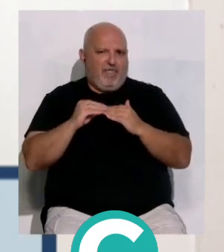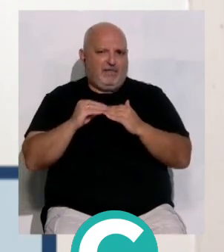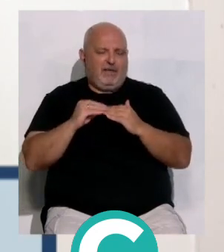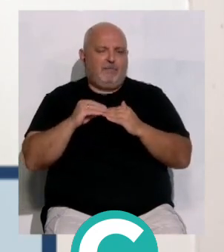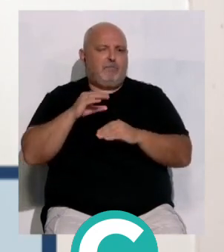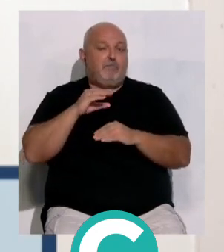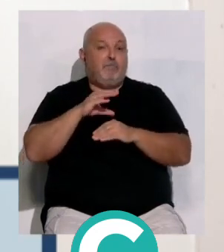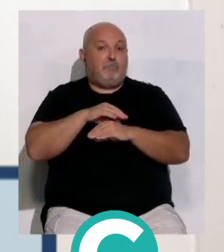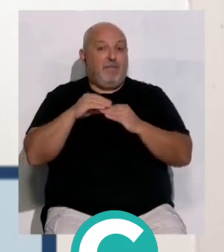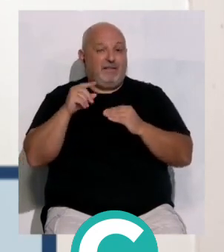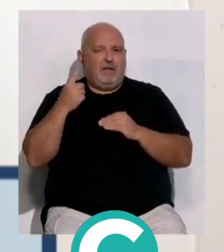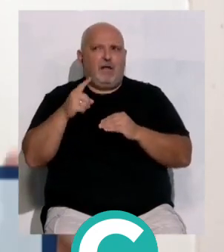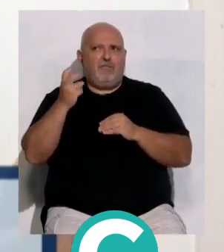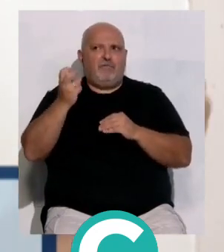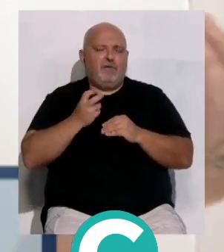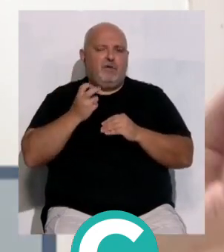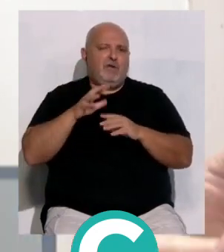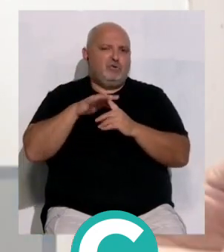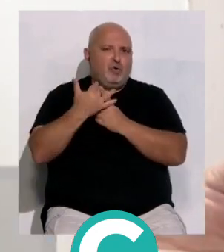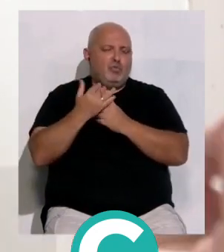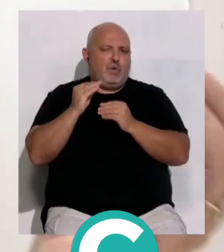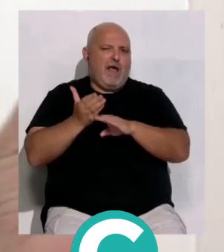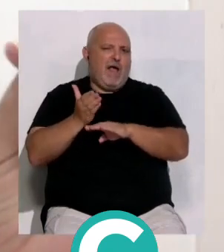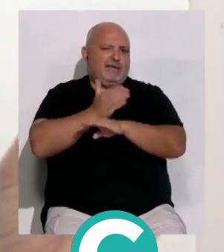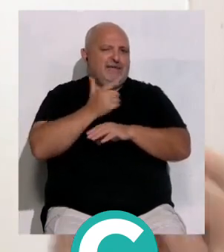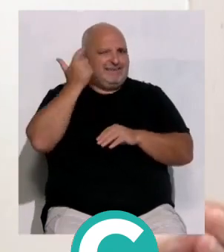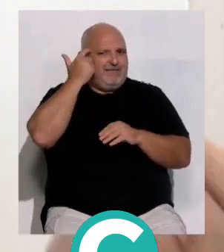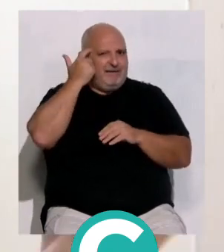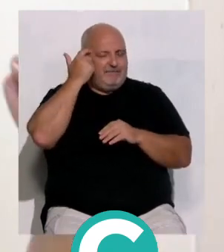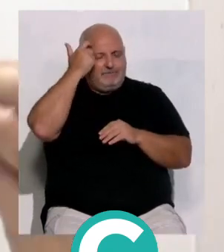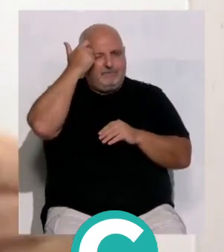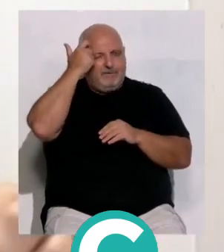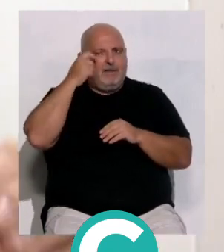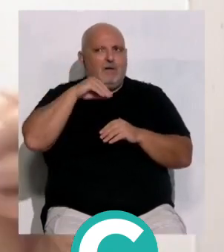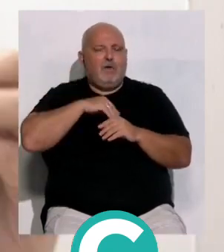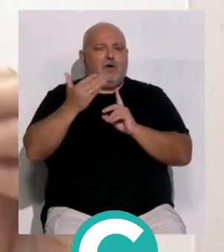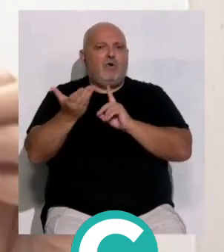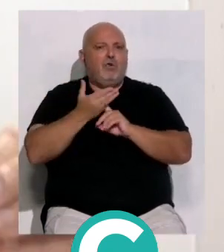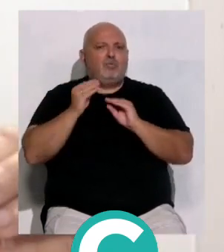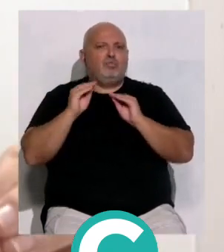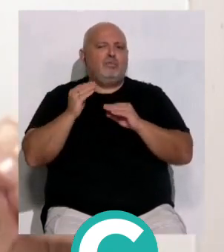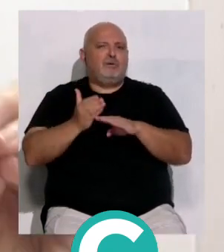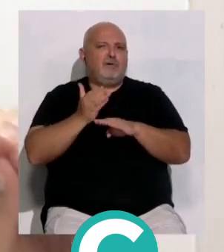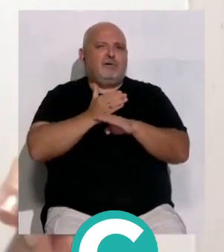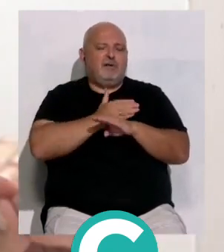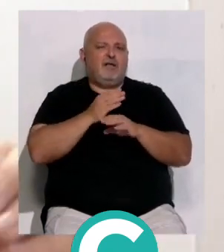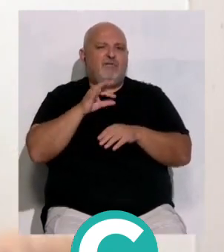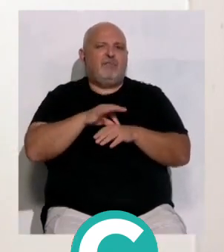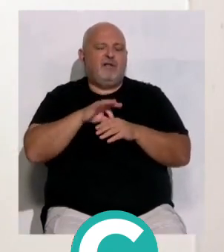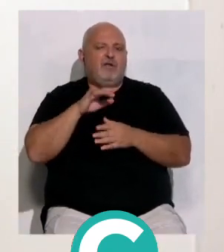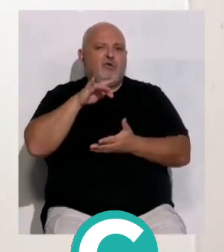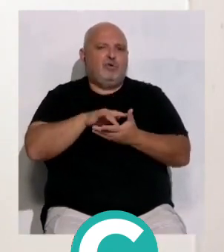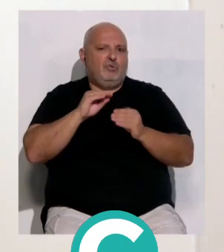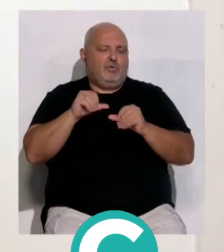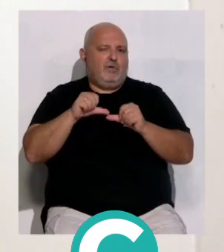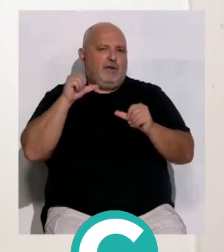capacidad funcional que va a estar determinada por su situación previa y también por la incidencia que haya tenido la enfermedad que ha